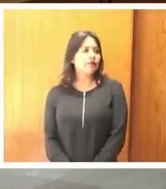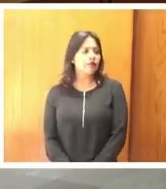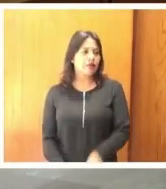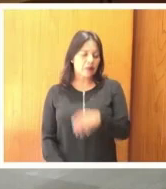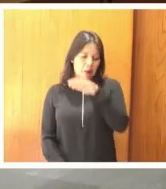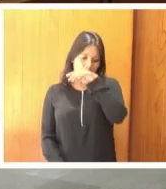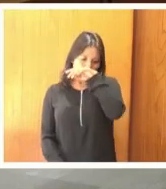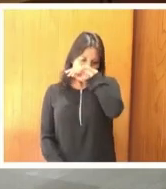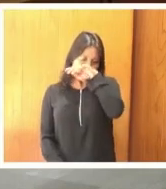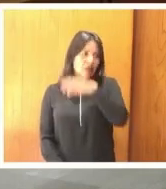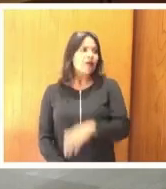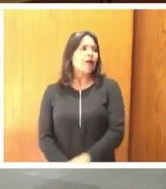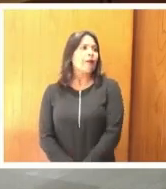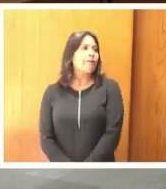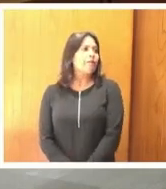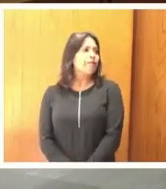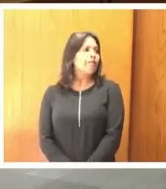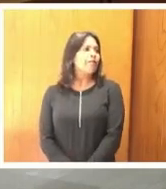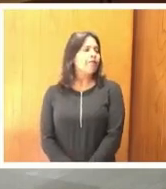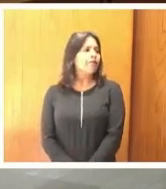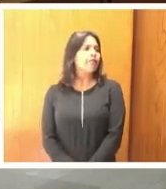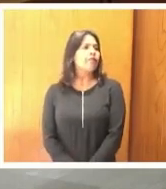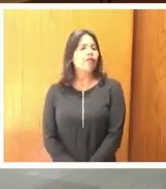¿Qué pasa, secretario?